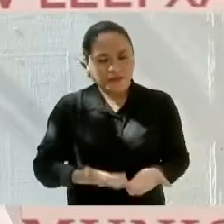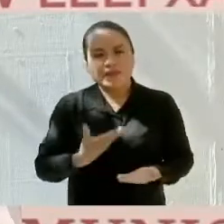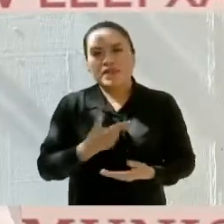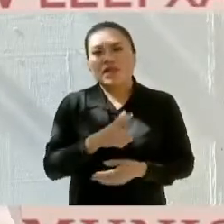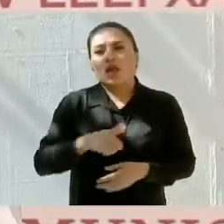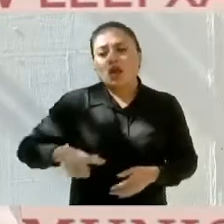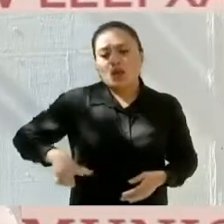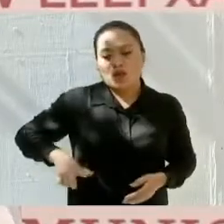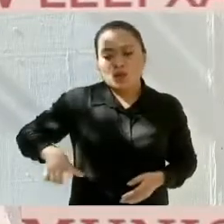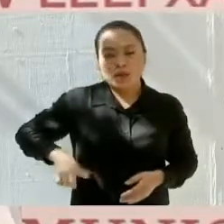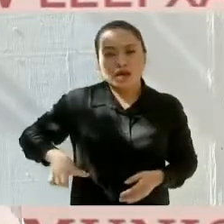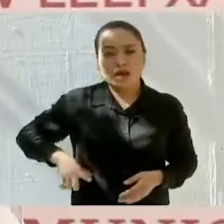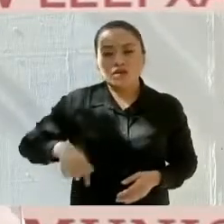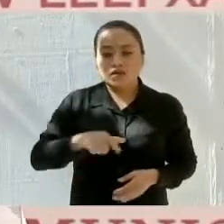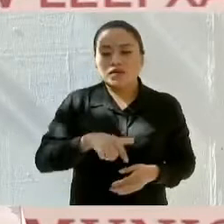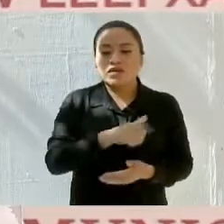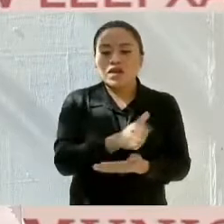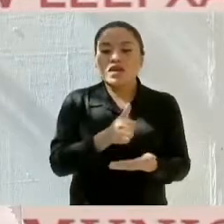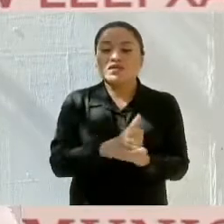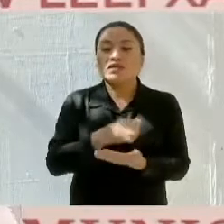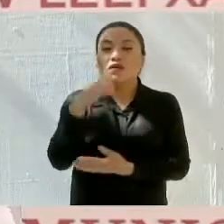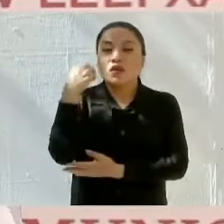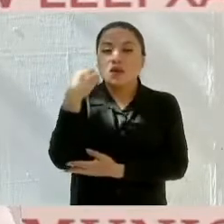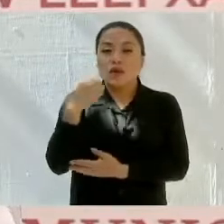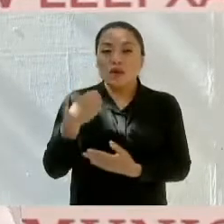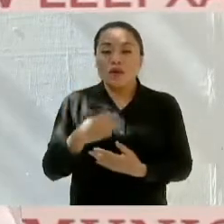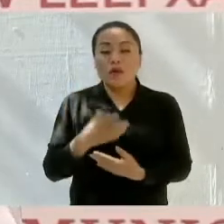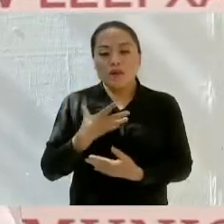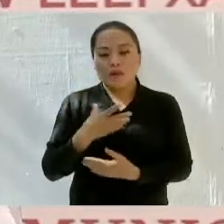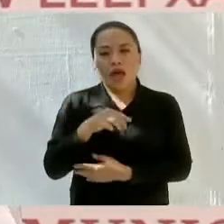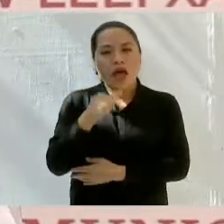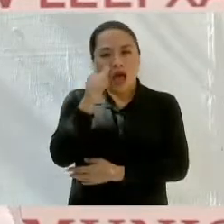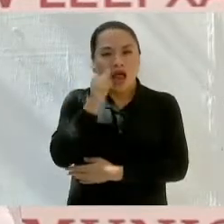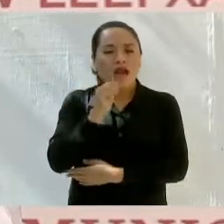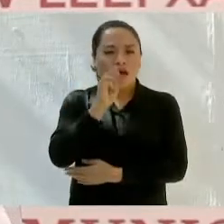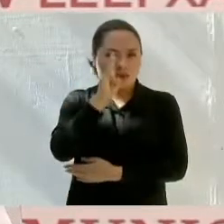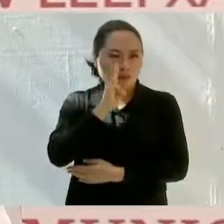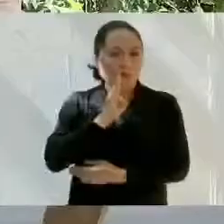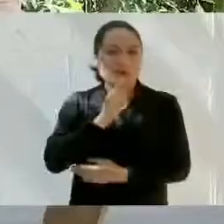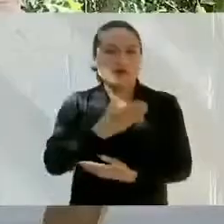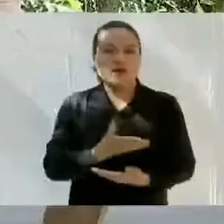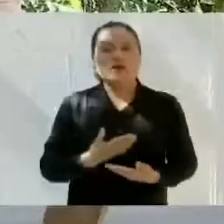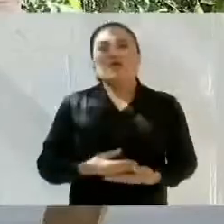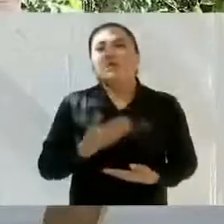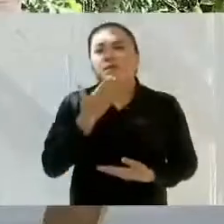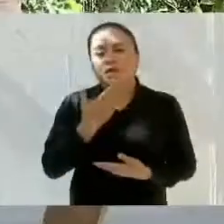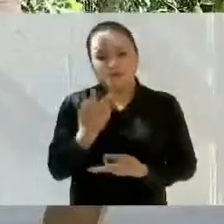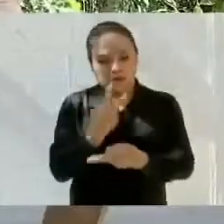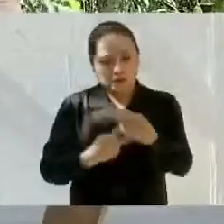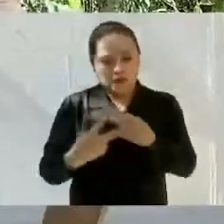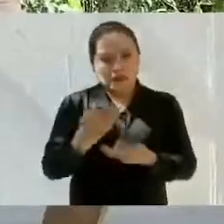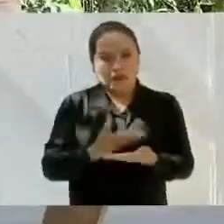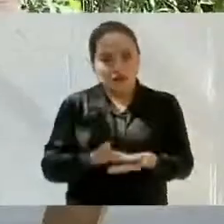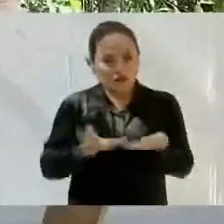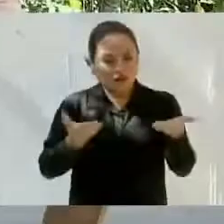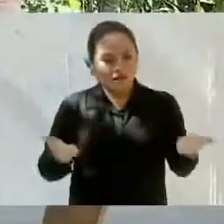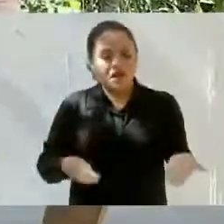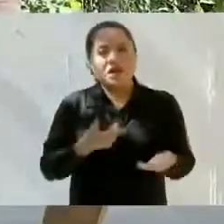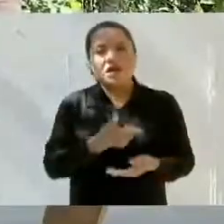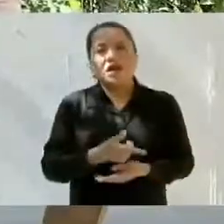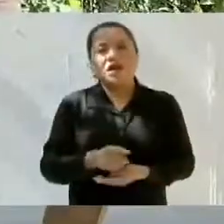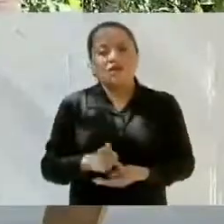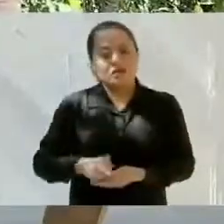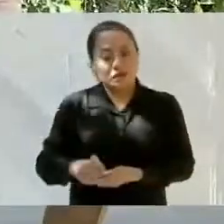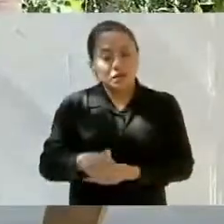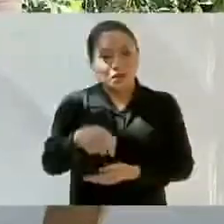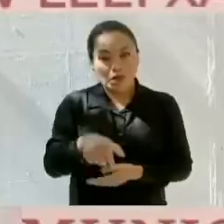nuestro gobernador constitucional, al maestro Alejandro Murat Hinojosa. Sean ustedes bienvenidos a este su pueblo,